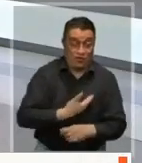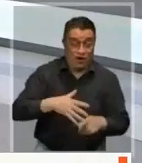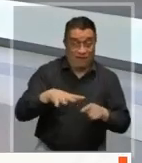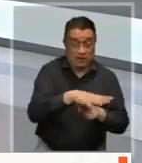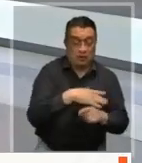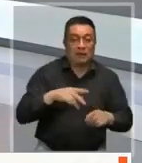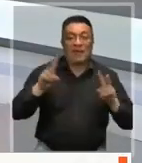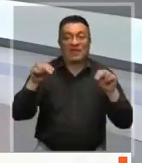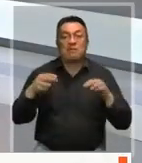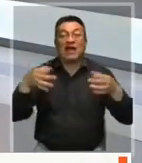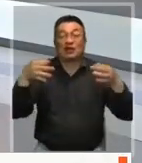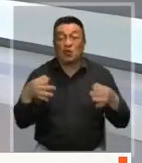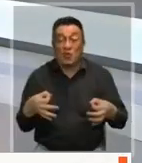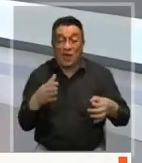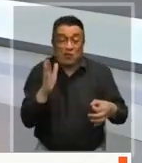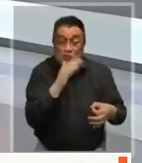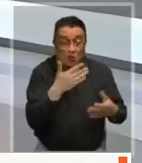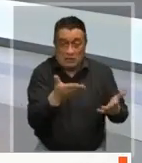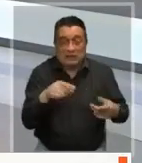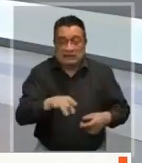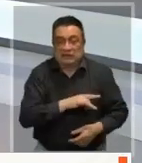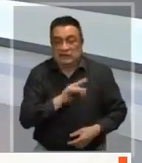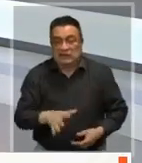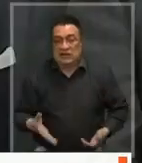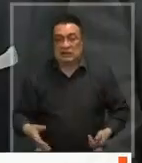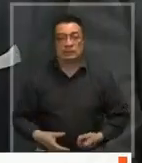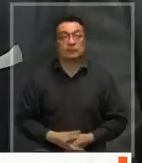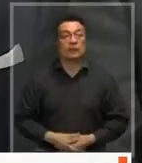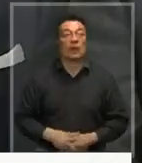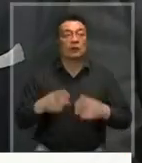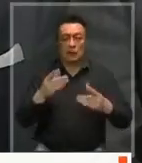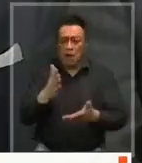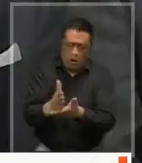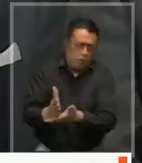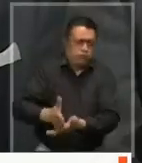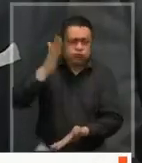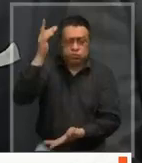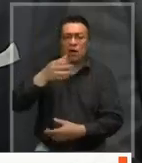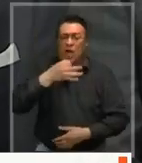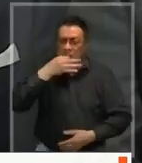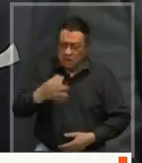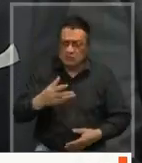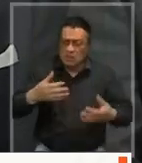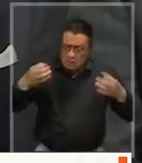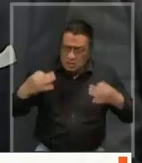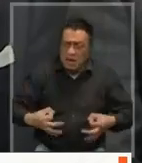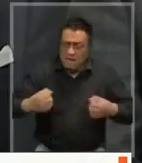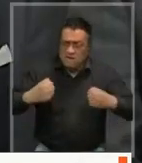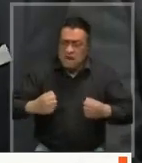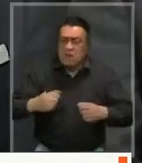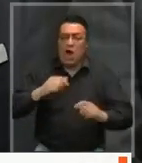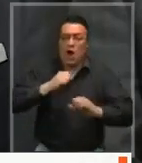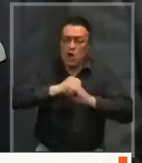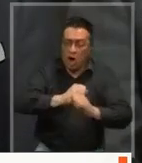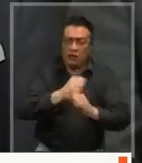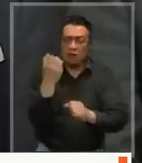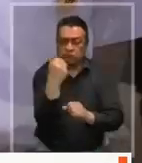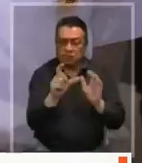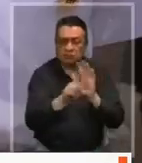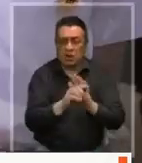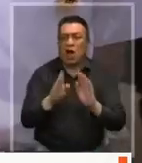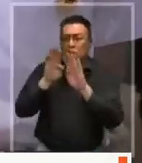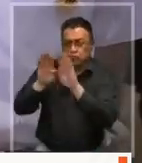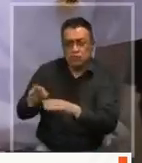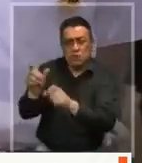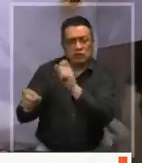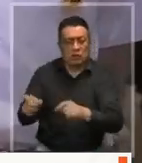de seguridad en la que se encuentra nuestro país. De una vez por todas, toma una decisión firme contra la delincuencia y en favor del orden público.